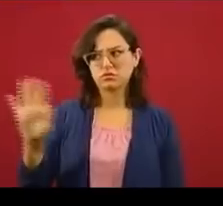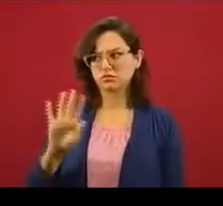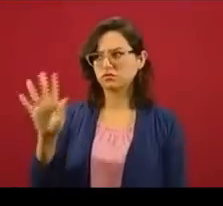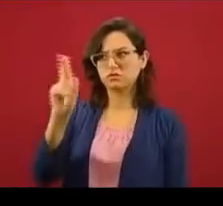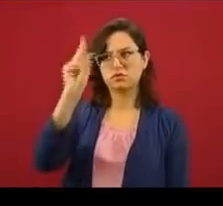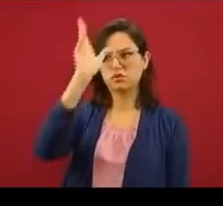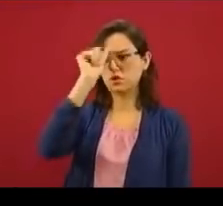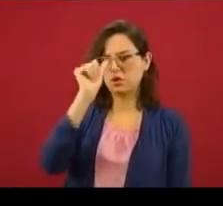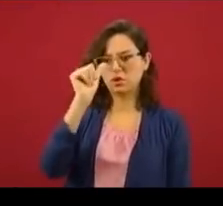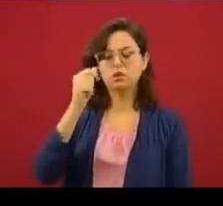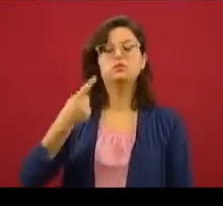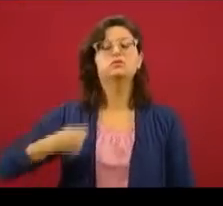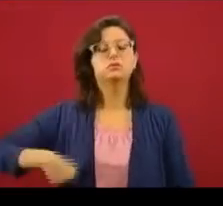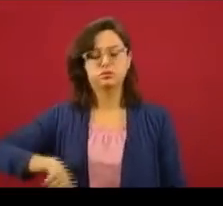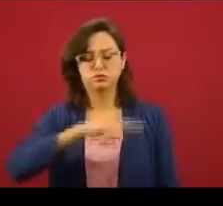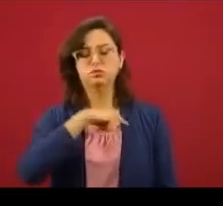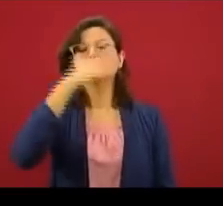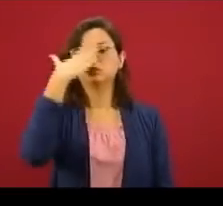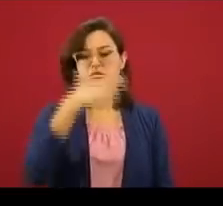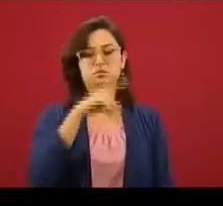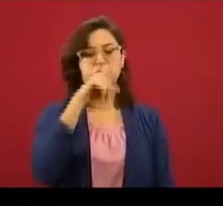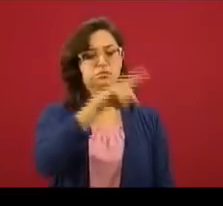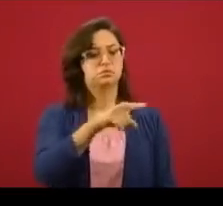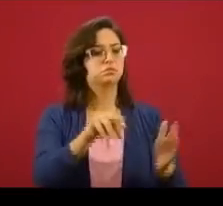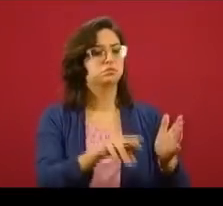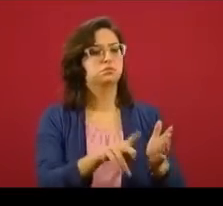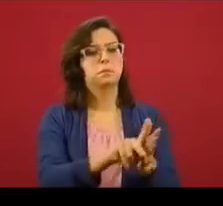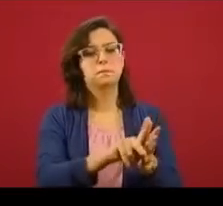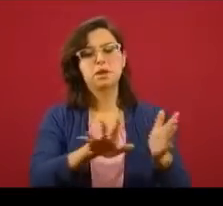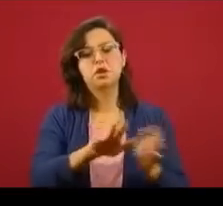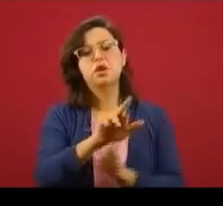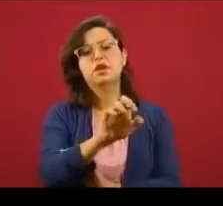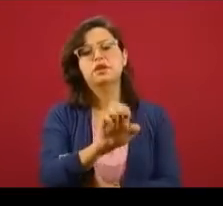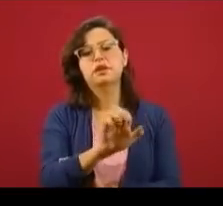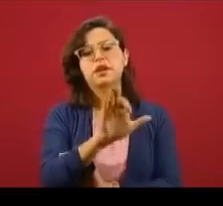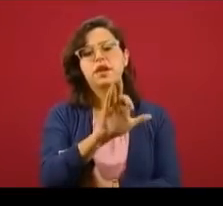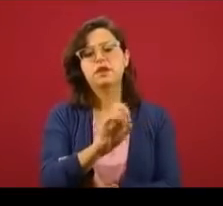Ya sabemos que tenemos diferencias con el Reforma, las vamos a seguir teniendo,